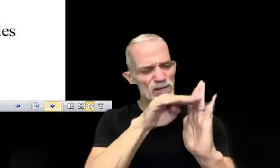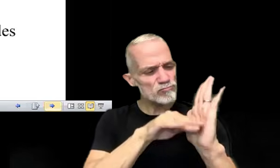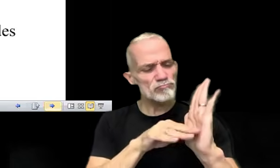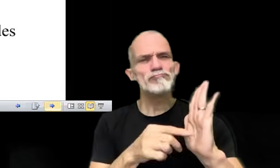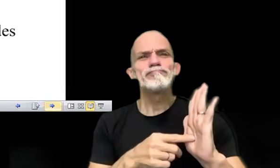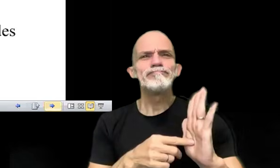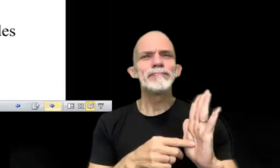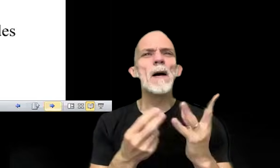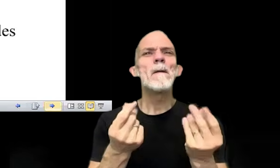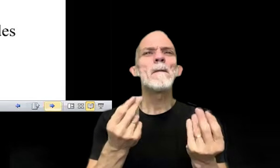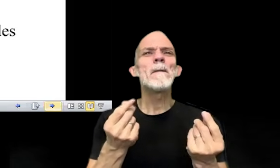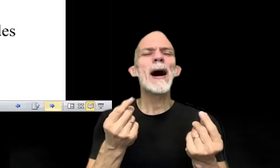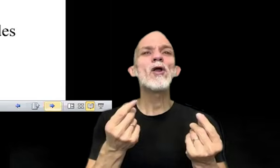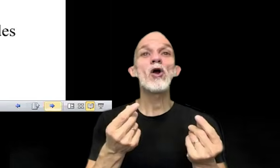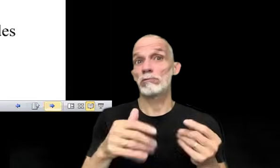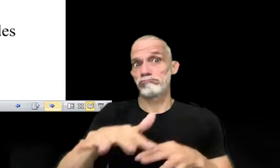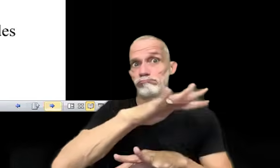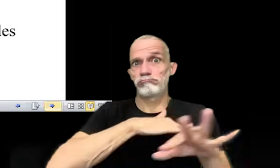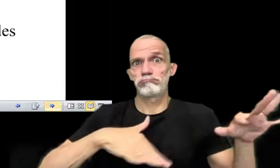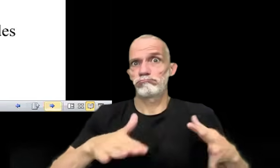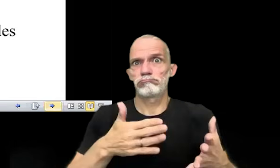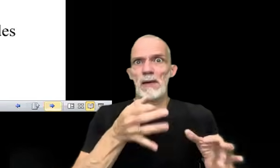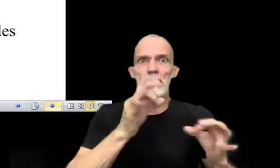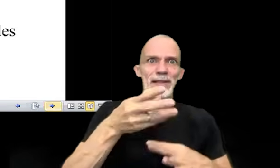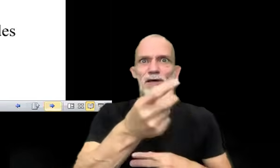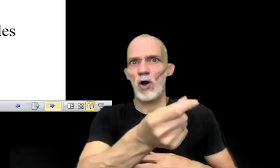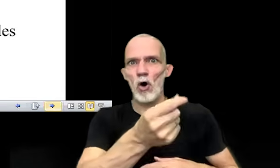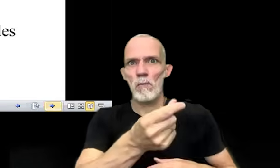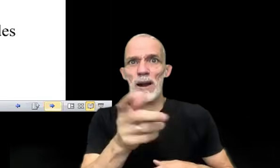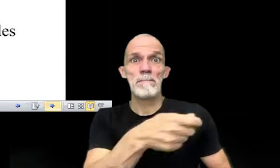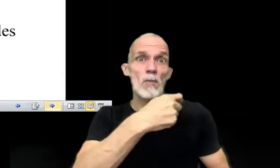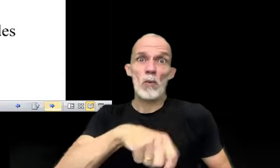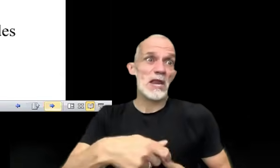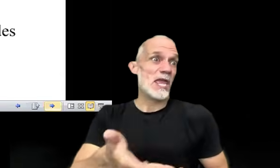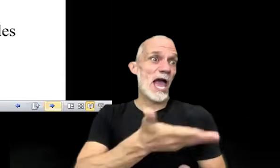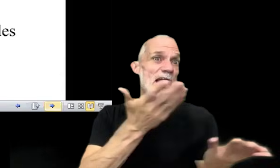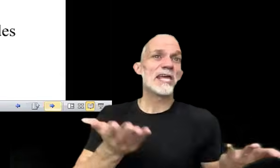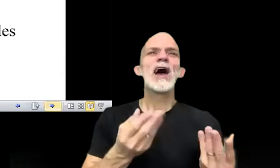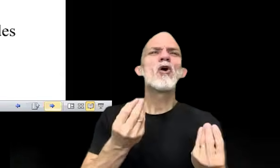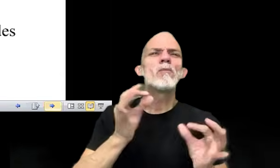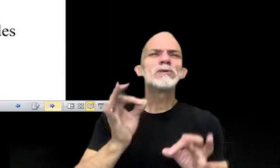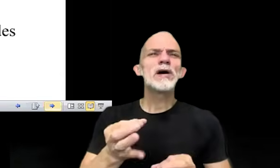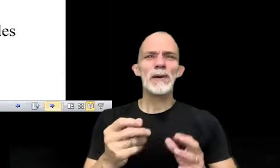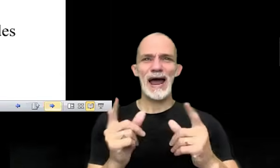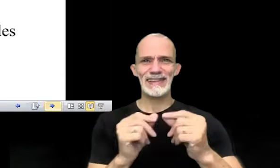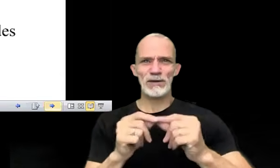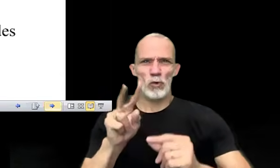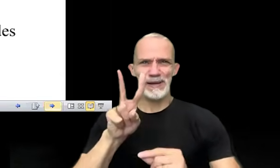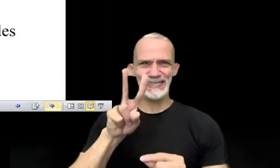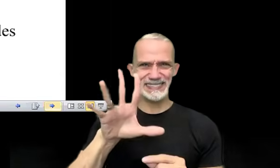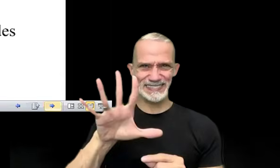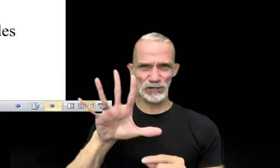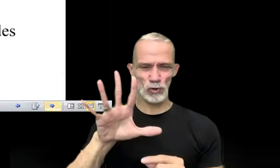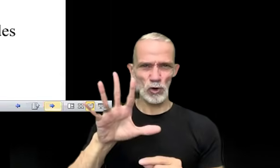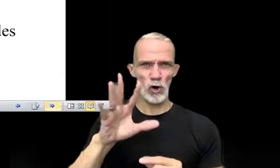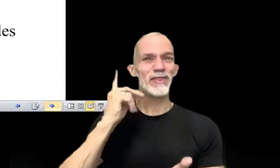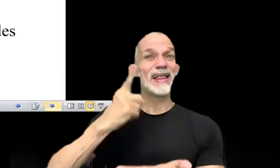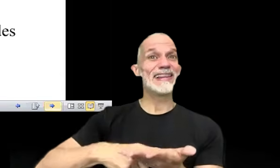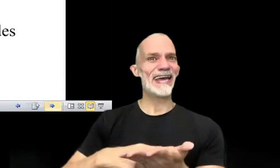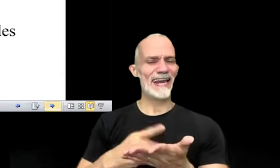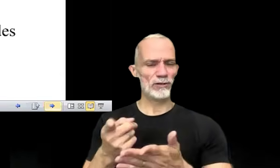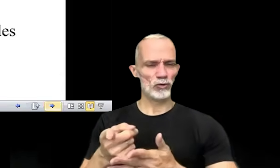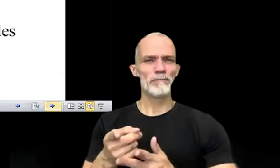los tengo que evaluar al valor en plaza. Y que el valor en plaza me lo va a definir el artículo 25 del